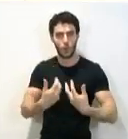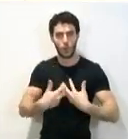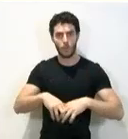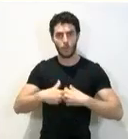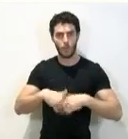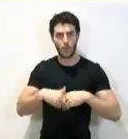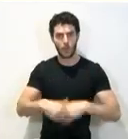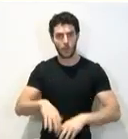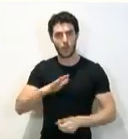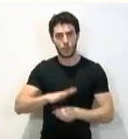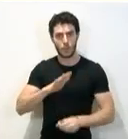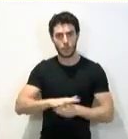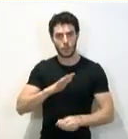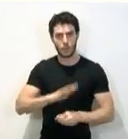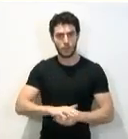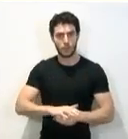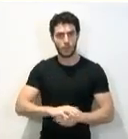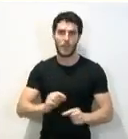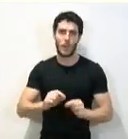del coagulómetro